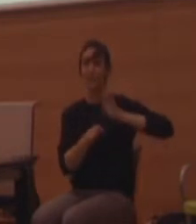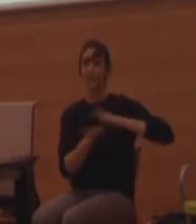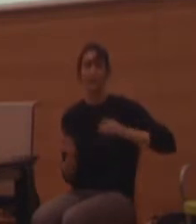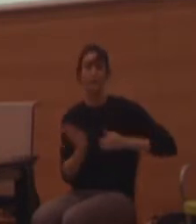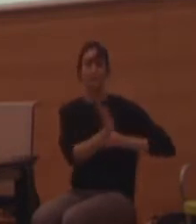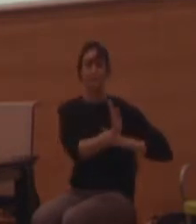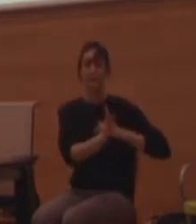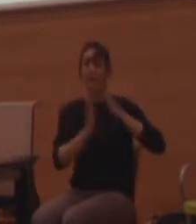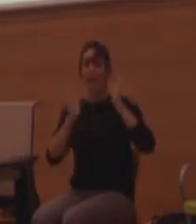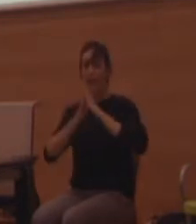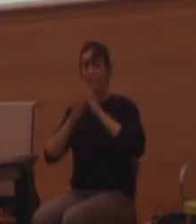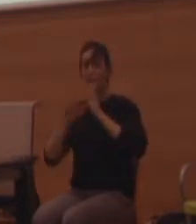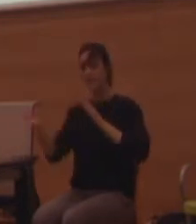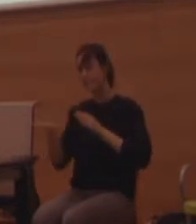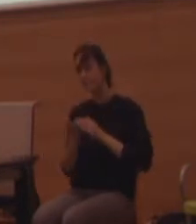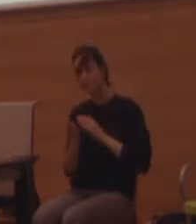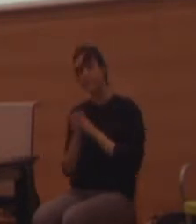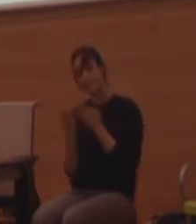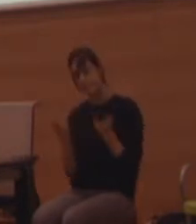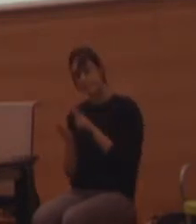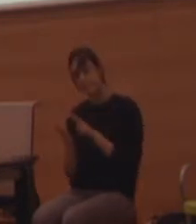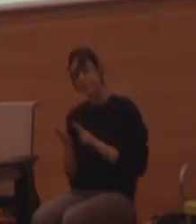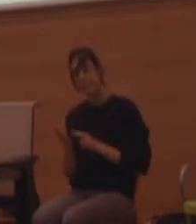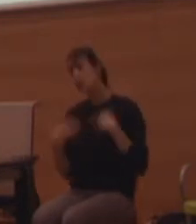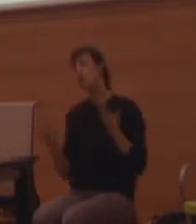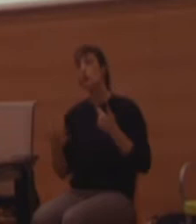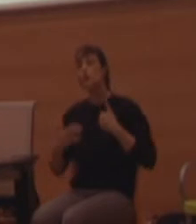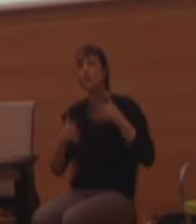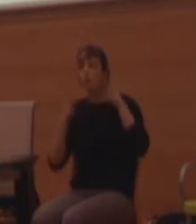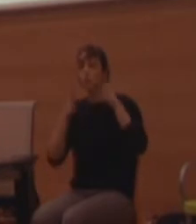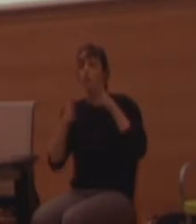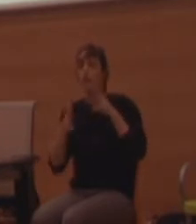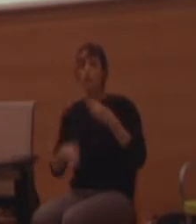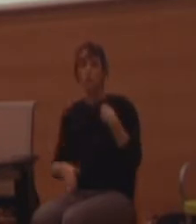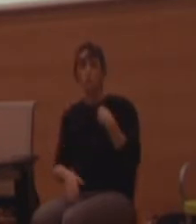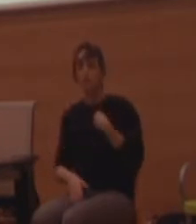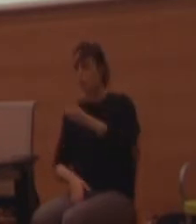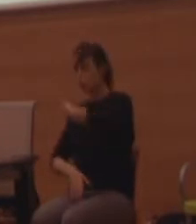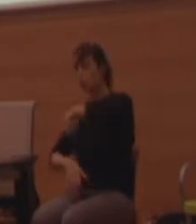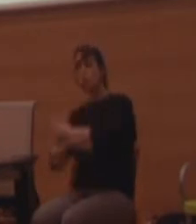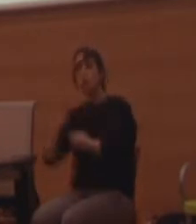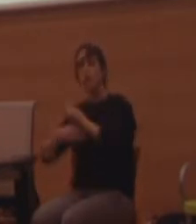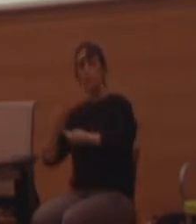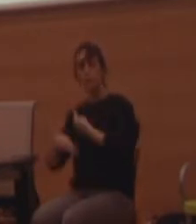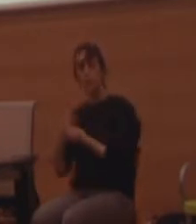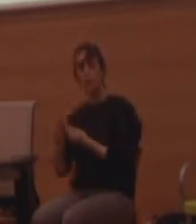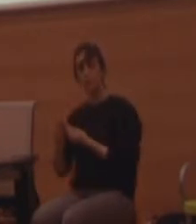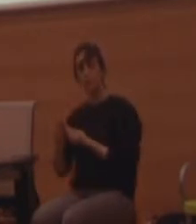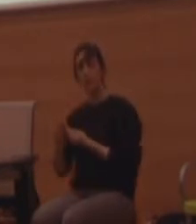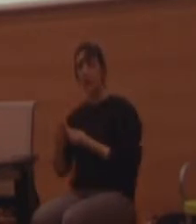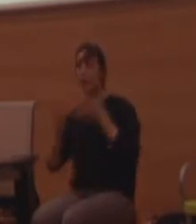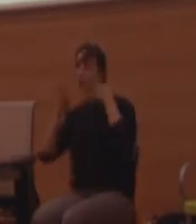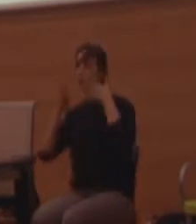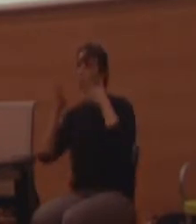casa. Y esas recomendaciones pues las hemos elaborado, hay muchísimas, pero nosotros con